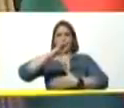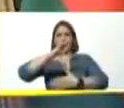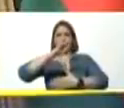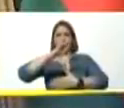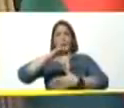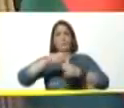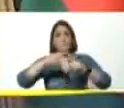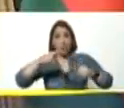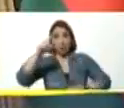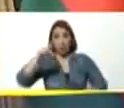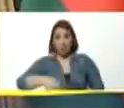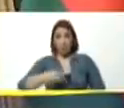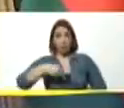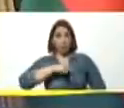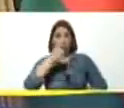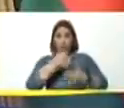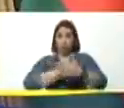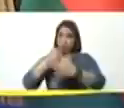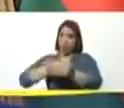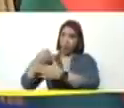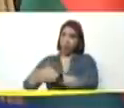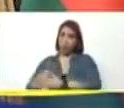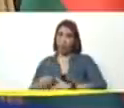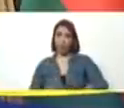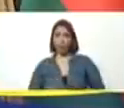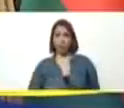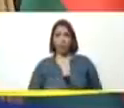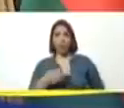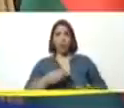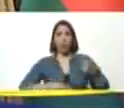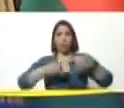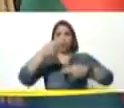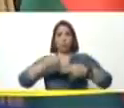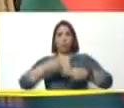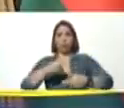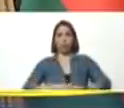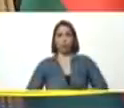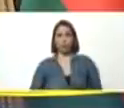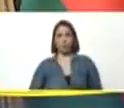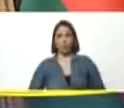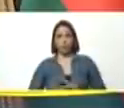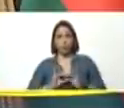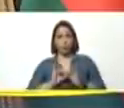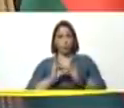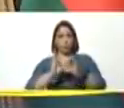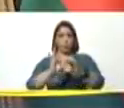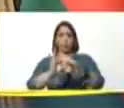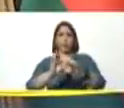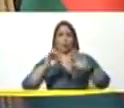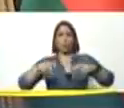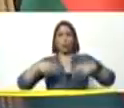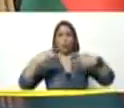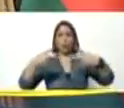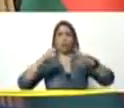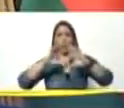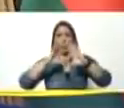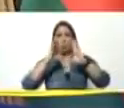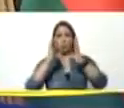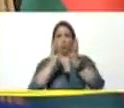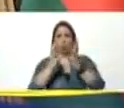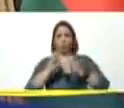Pero también estamos luchando por la construcción y consolidación de un nuevo mundo.